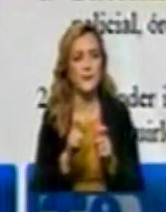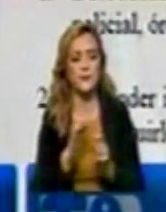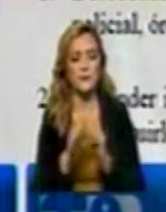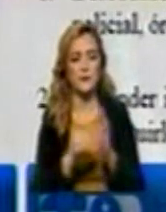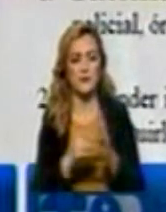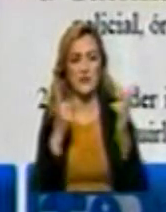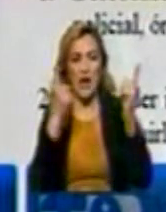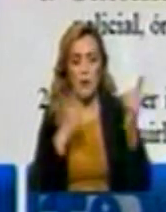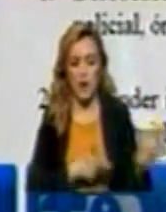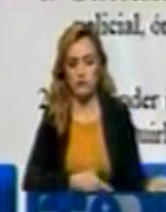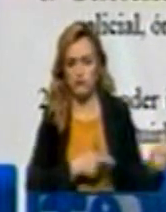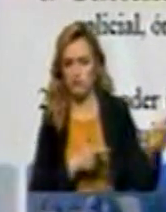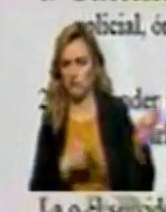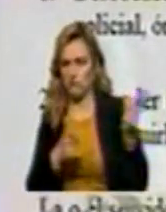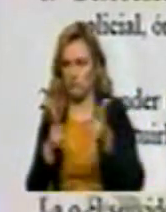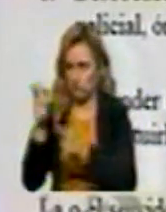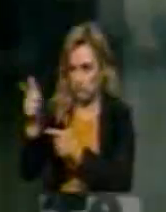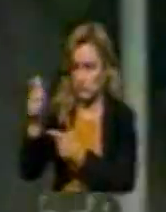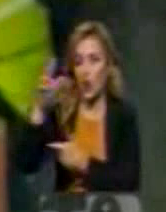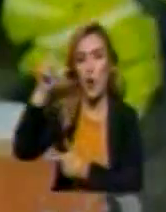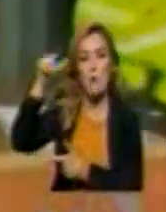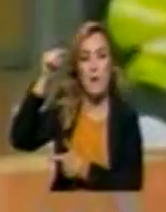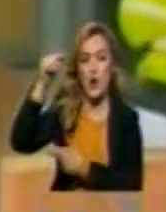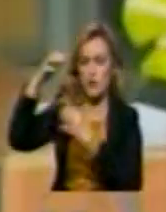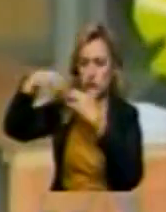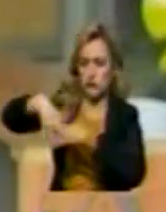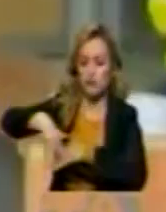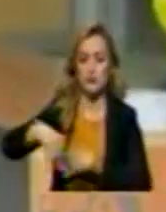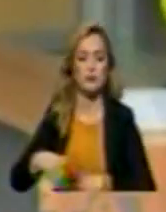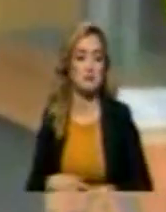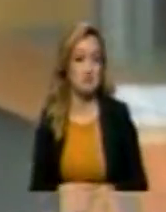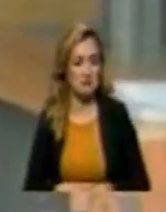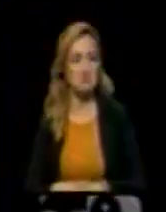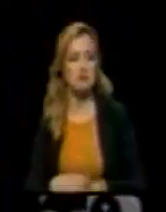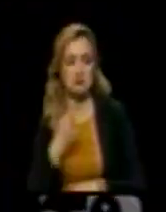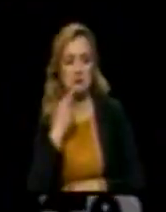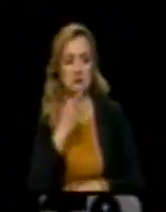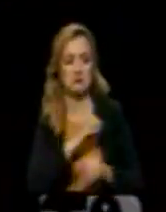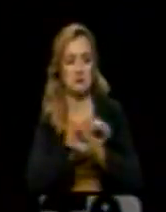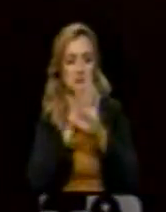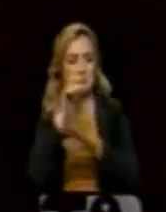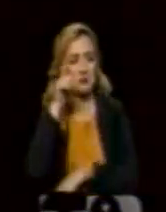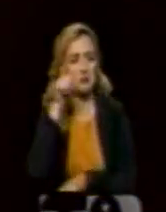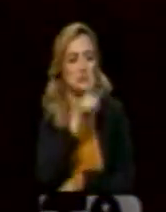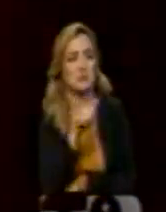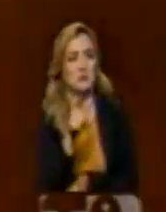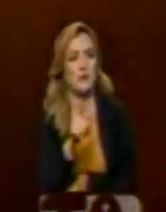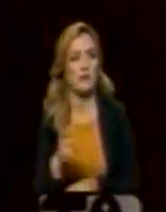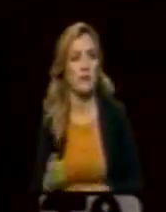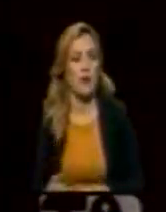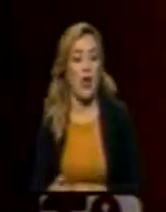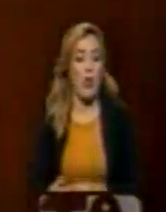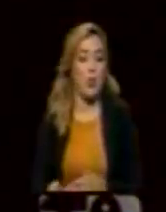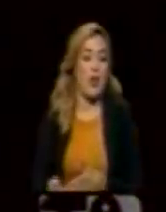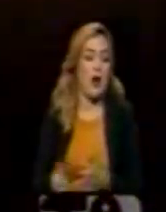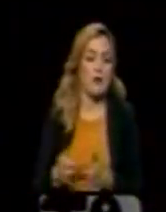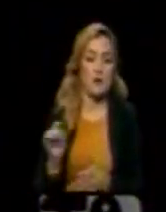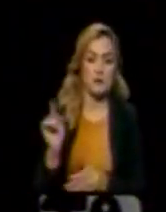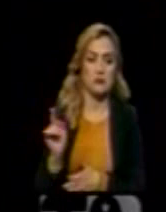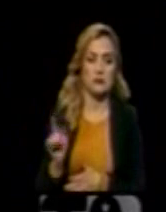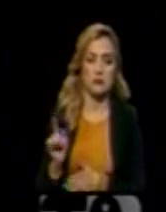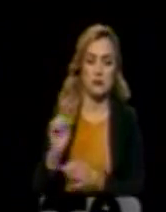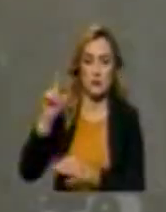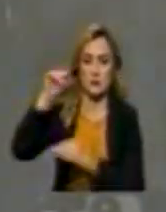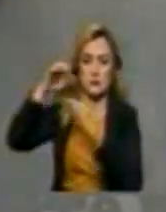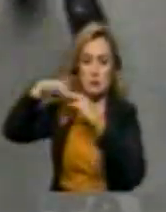para derrocar al gobierno o dificultar el ejercicio de sus atribuciones. Fiscalía considera que hubo intentos desestabilizadores y